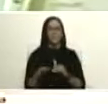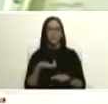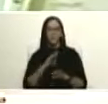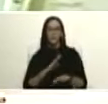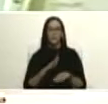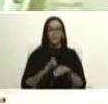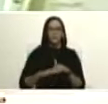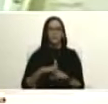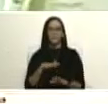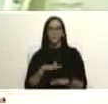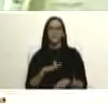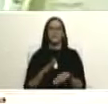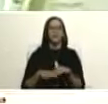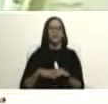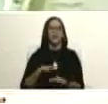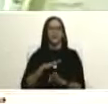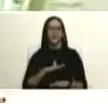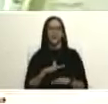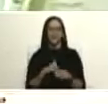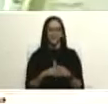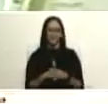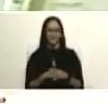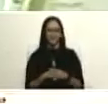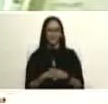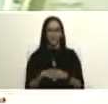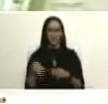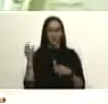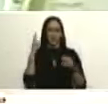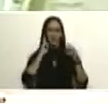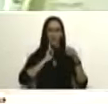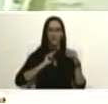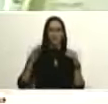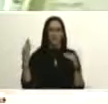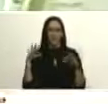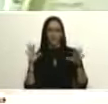pa pa para ra pa para ra ra. Guayana